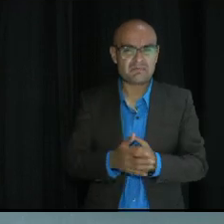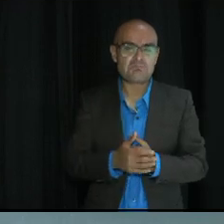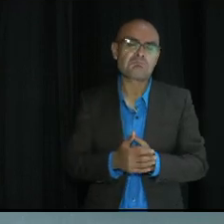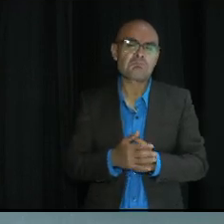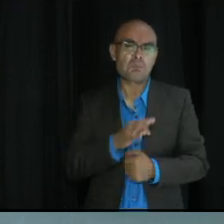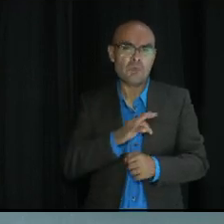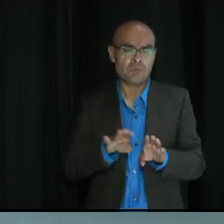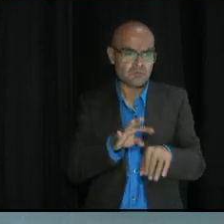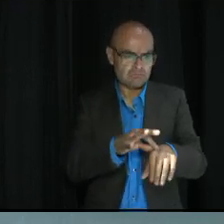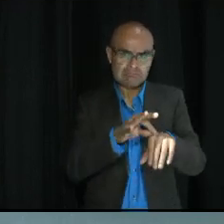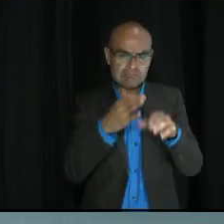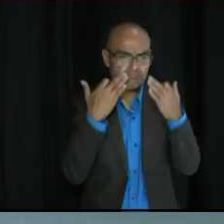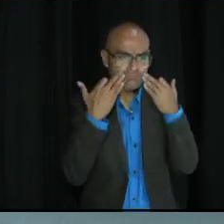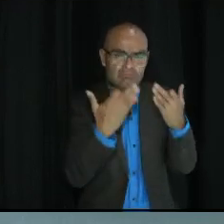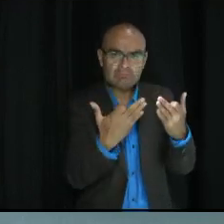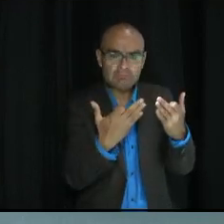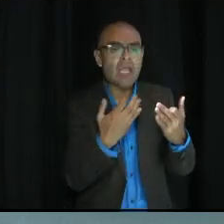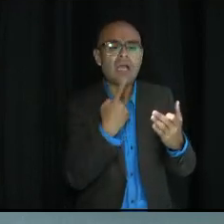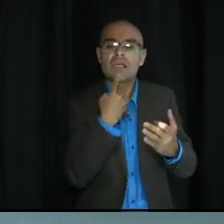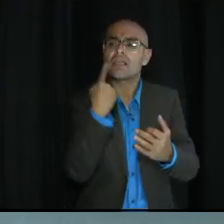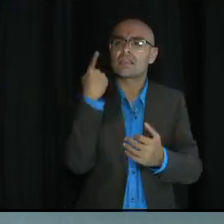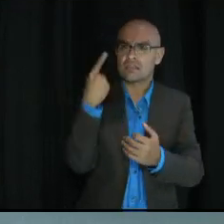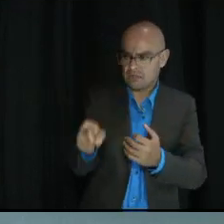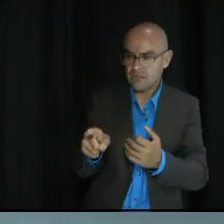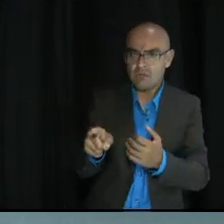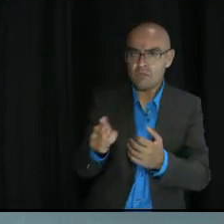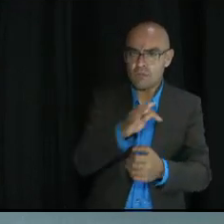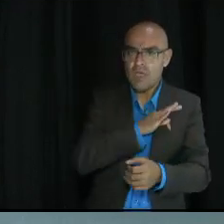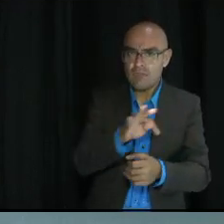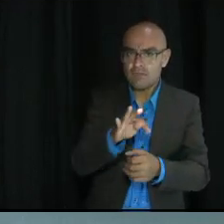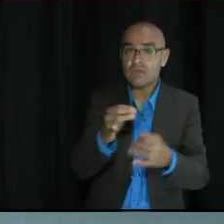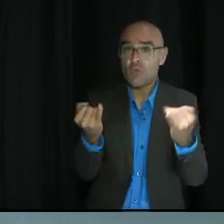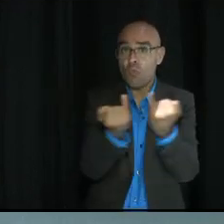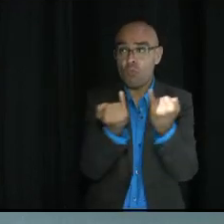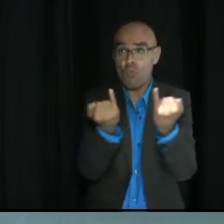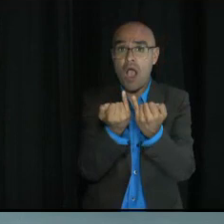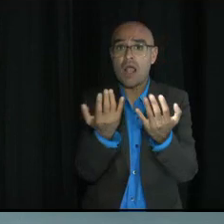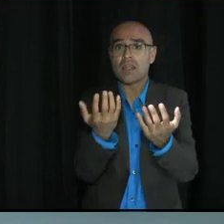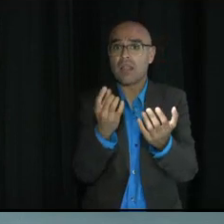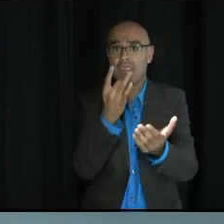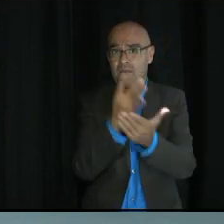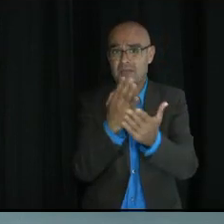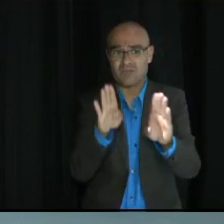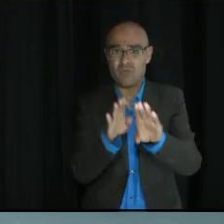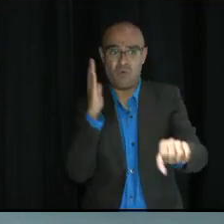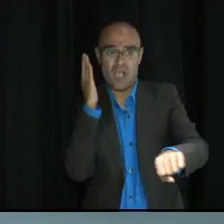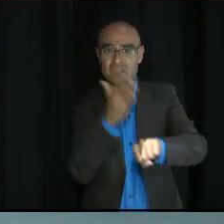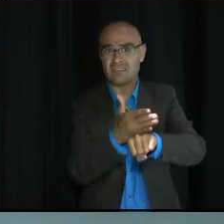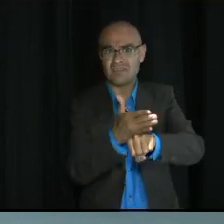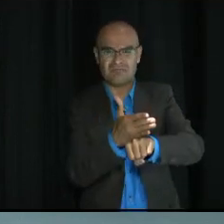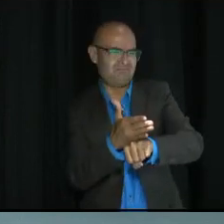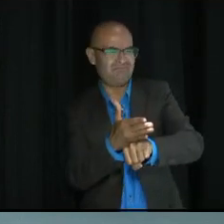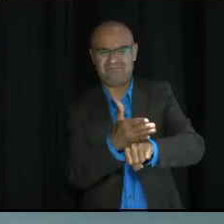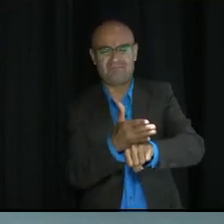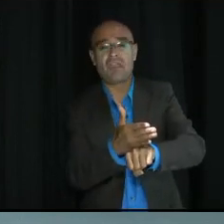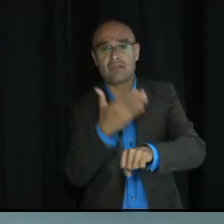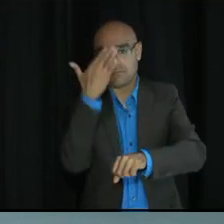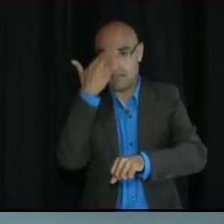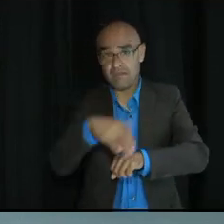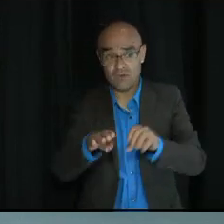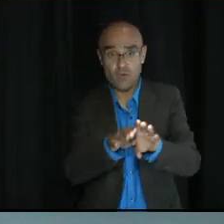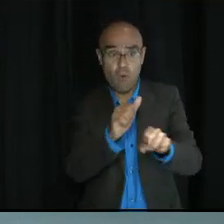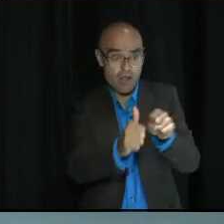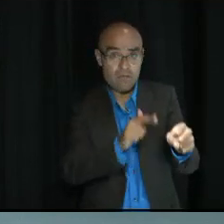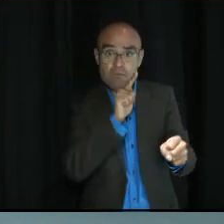para informar que no nada más hay sanciones, que también la importancia de conservar estos ejemplares, de respetarlos. Y si hay